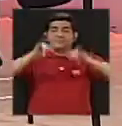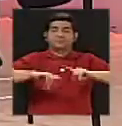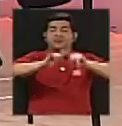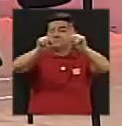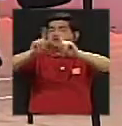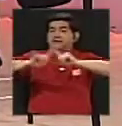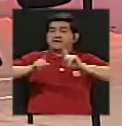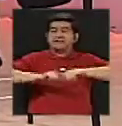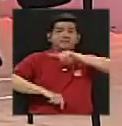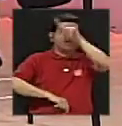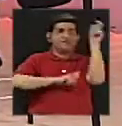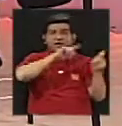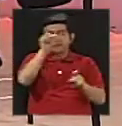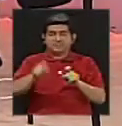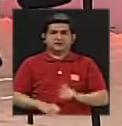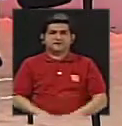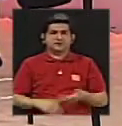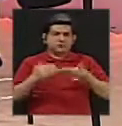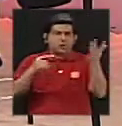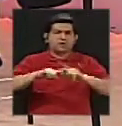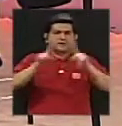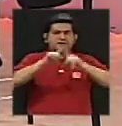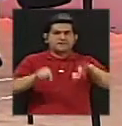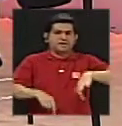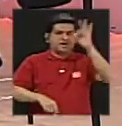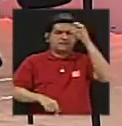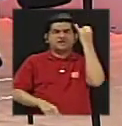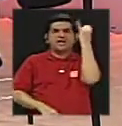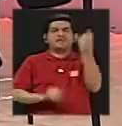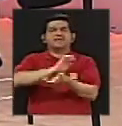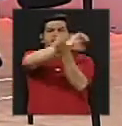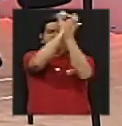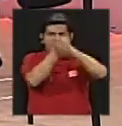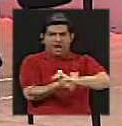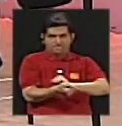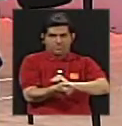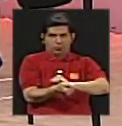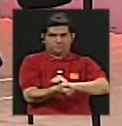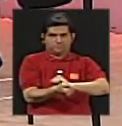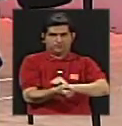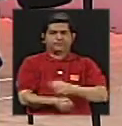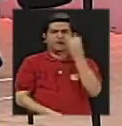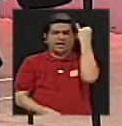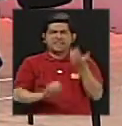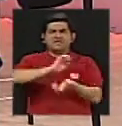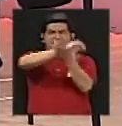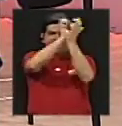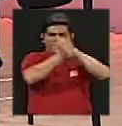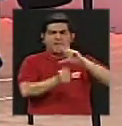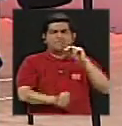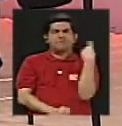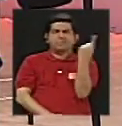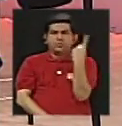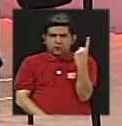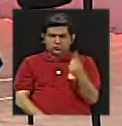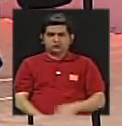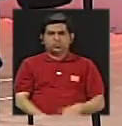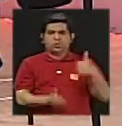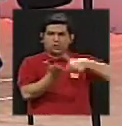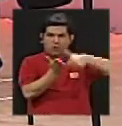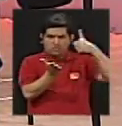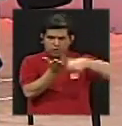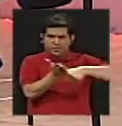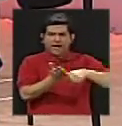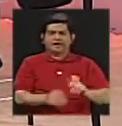muchas preguntas, muchos hallazgos distintos de la encuesta, es la idea de cambio, ¿verdad? Y la idea de cambio no solo para votar